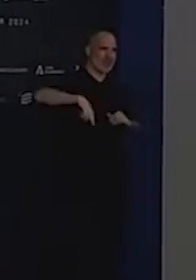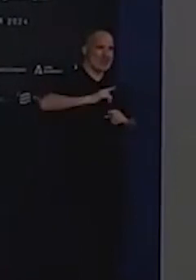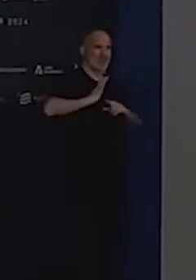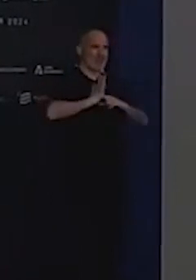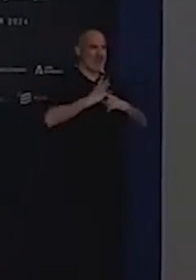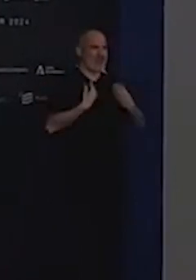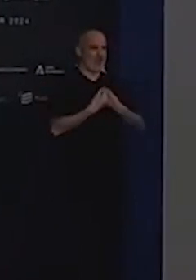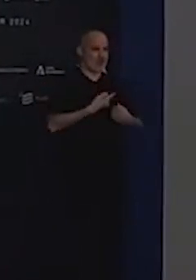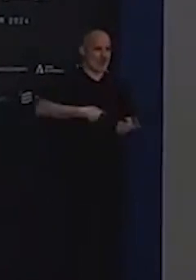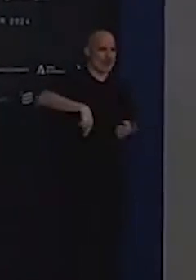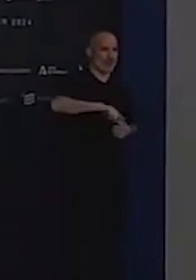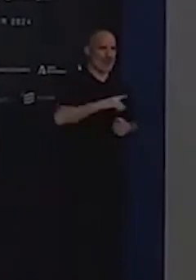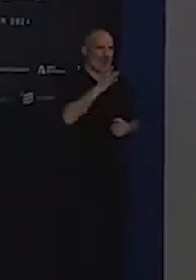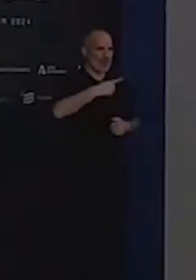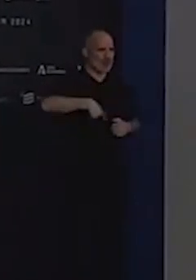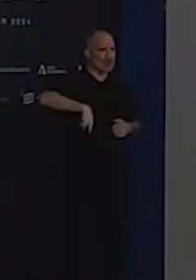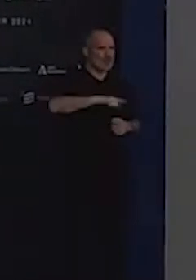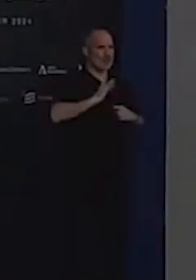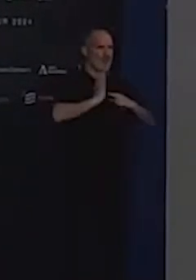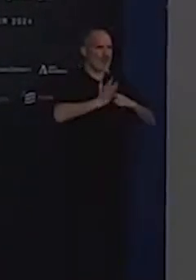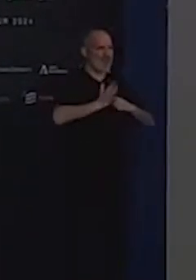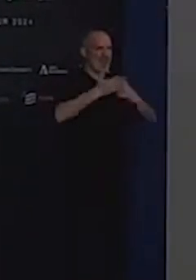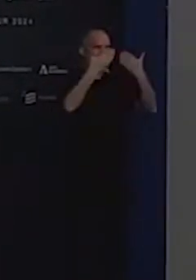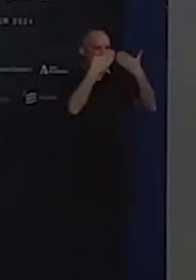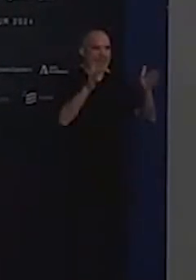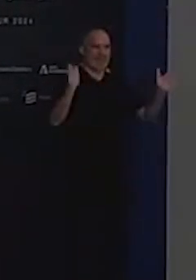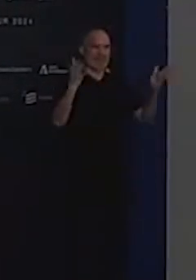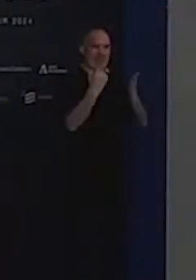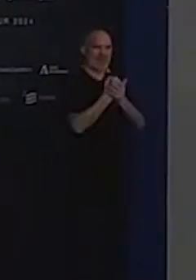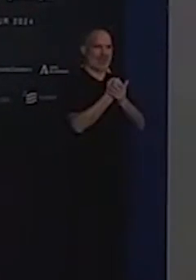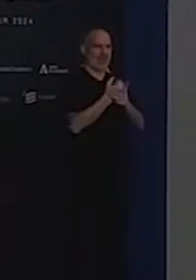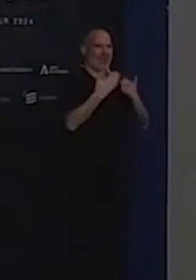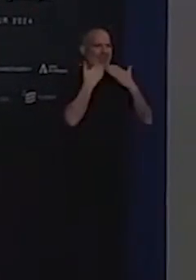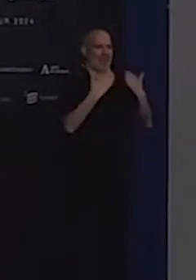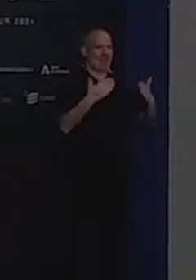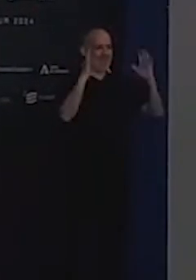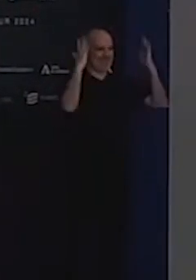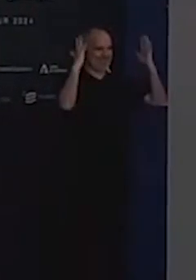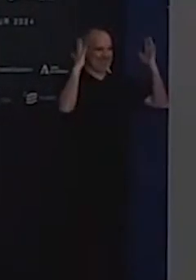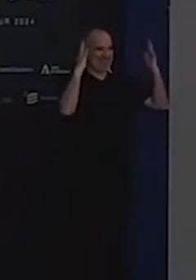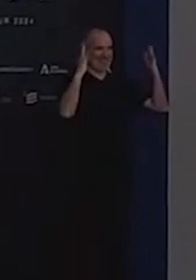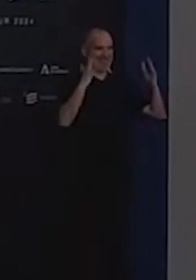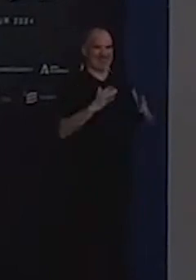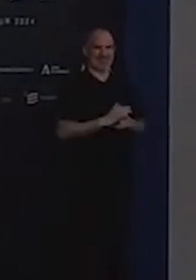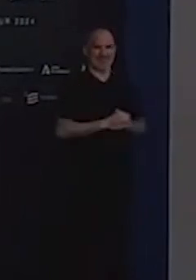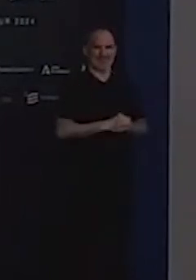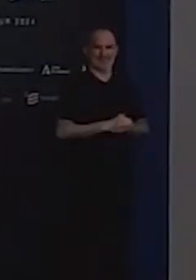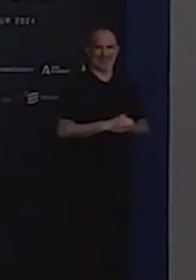feria con nosotros, porque somos una feria abierta para todos. Muchas gracias.